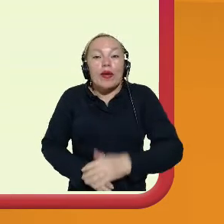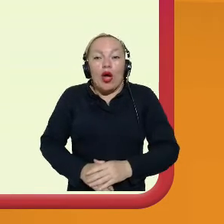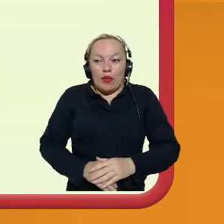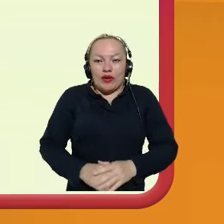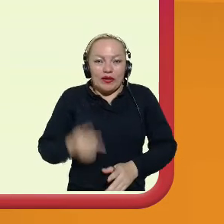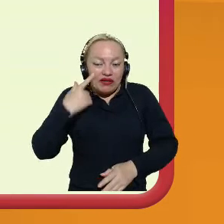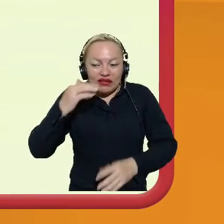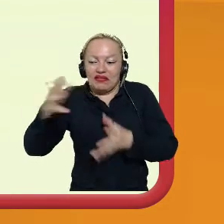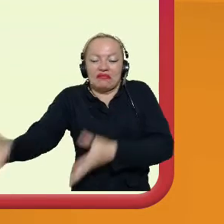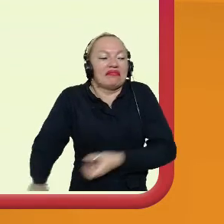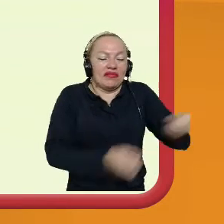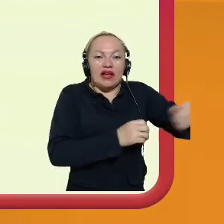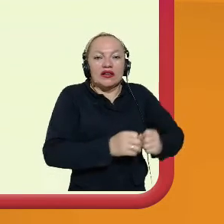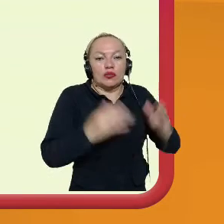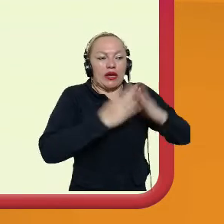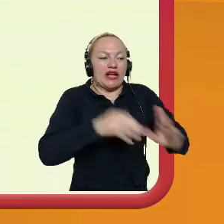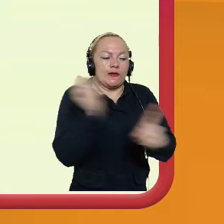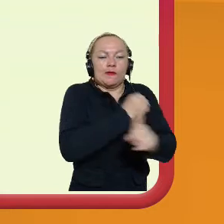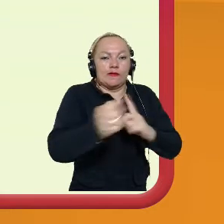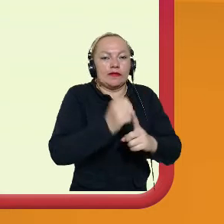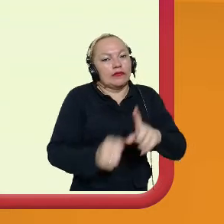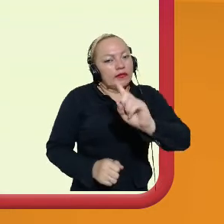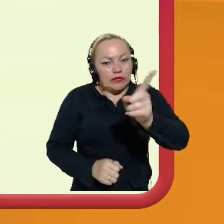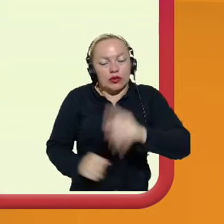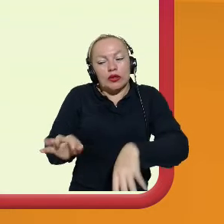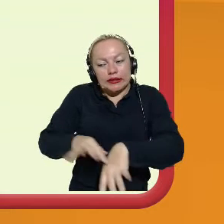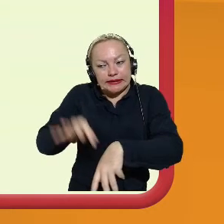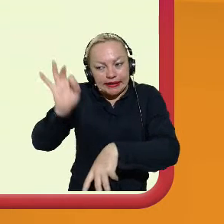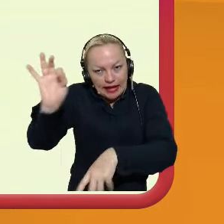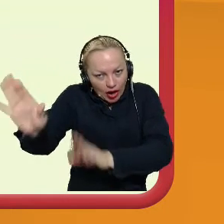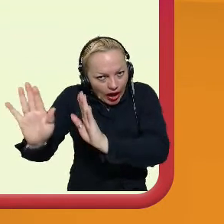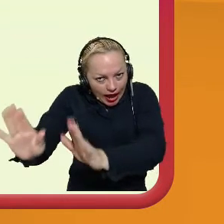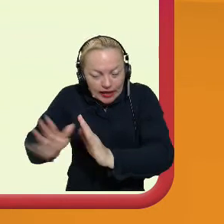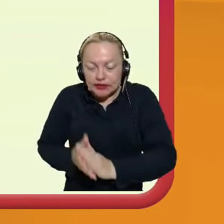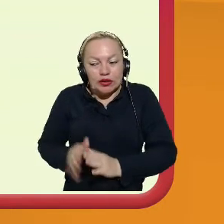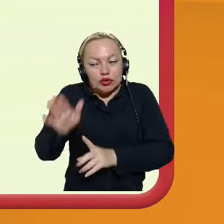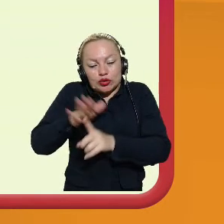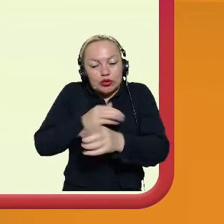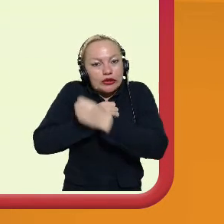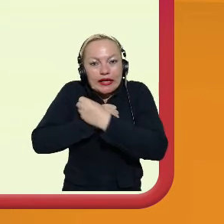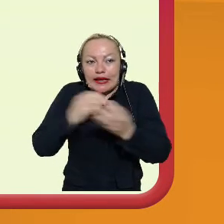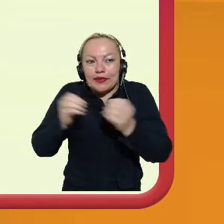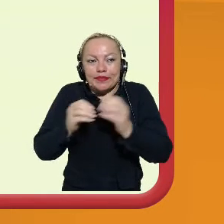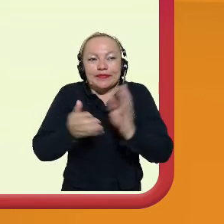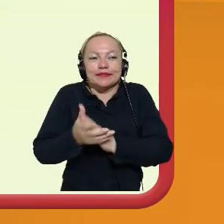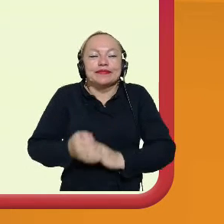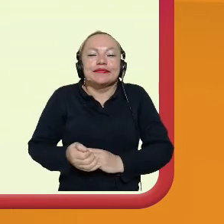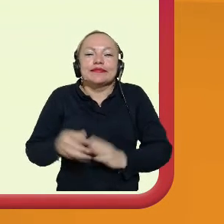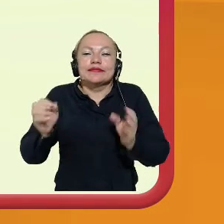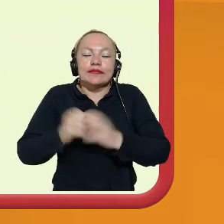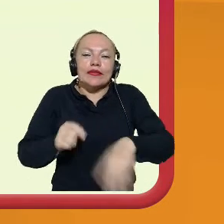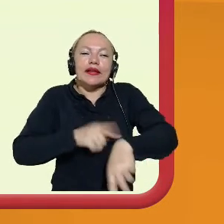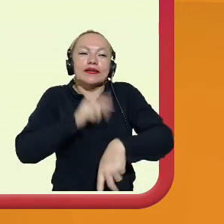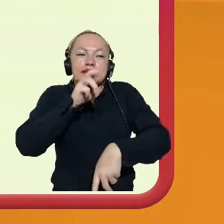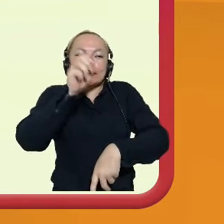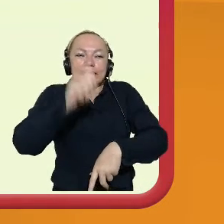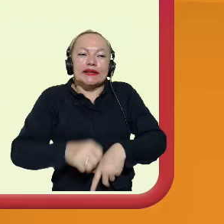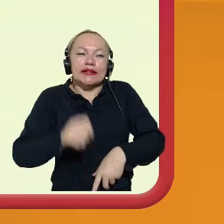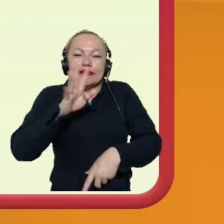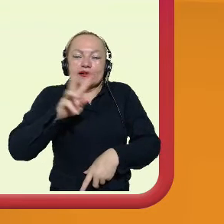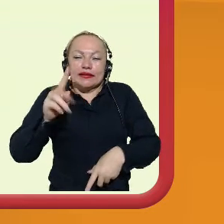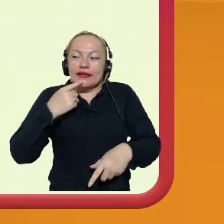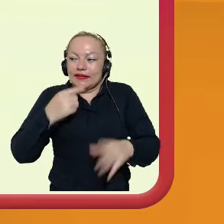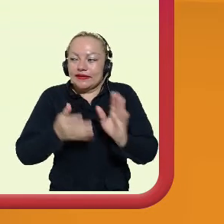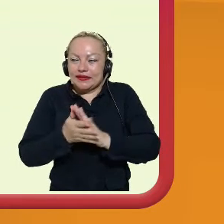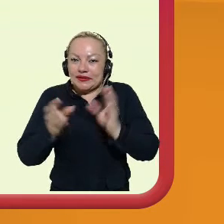o amarrarlo. No, o a... pues para eso lo dejas mejor allá. Déjelo allá quietico, si no lo va a querer, no lo va a cuidar. Siete de la mañana. ¿El coso municipal tiene algo,